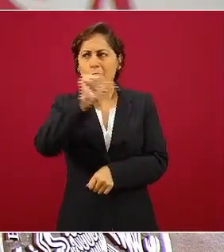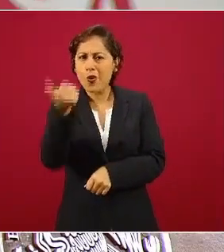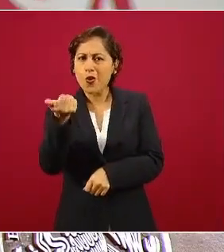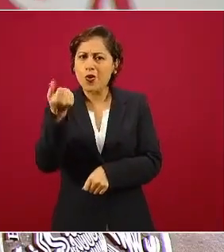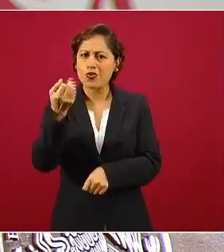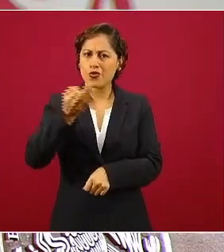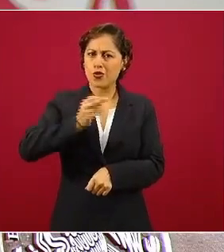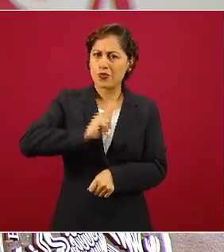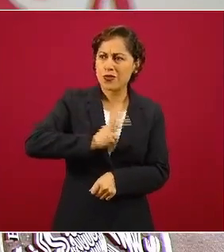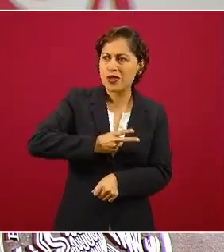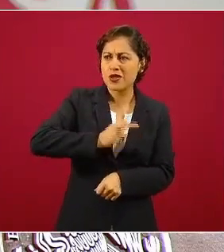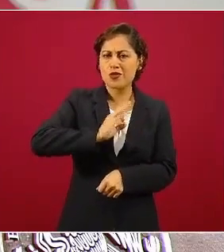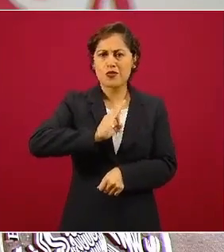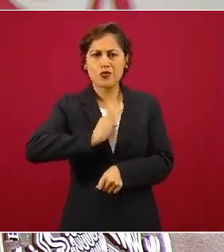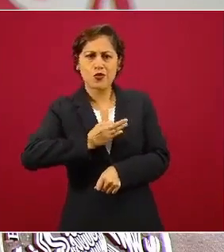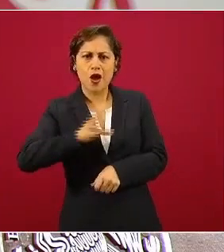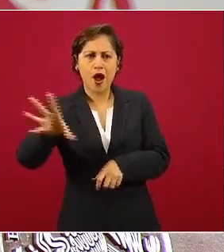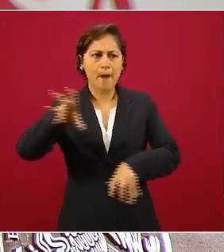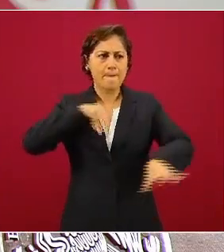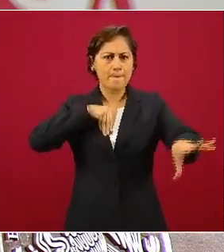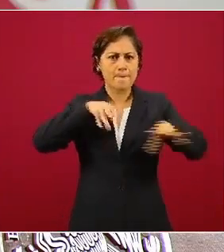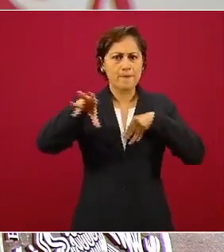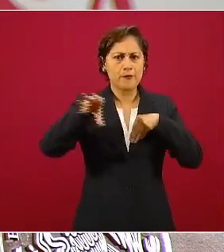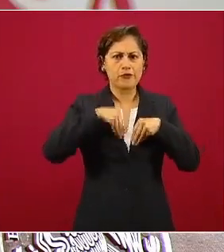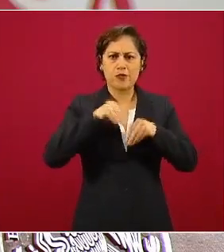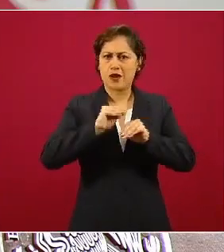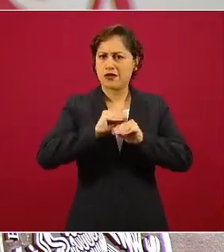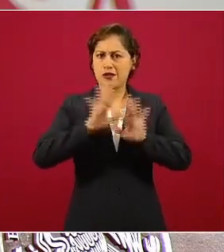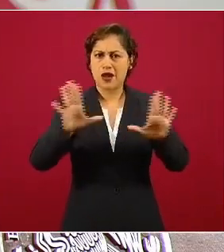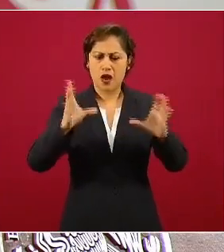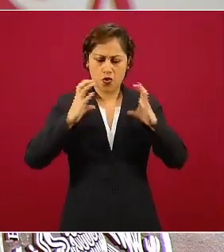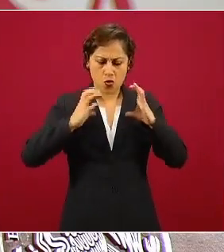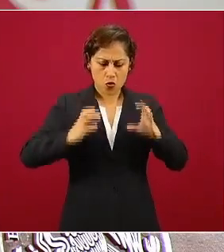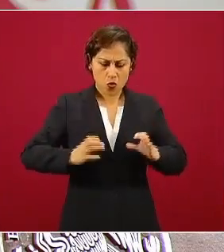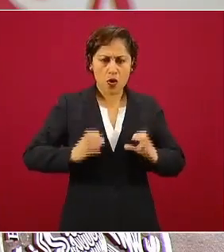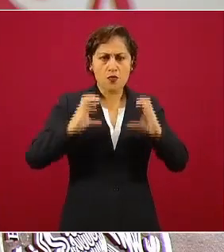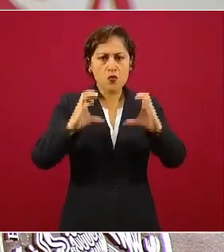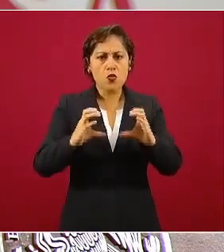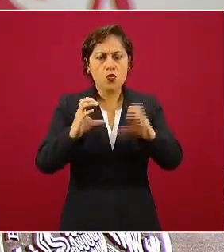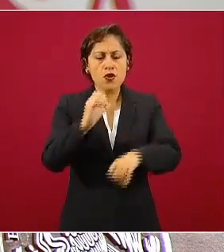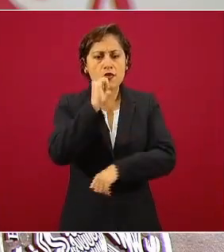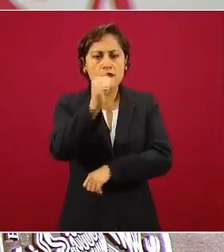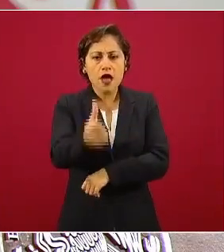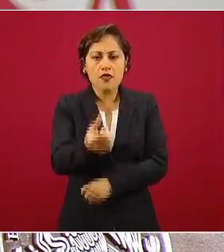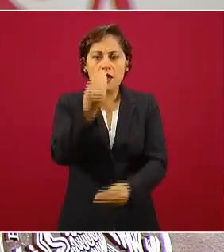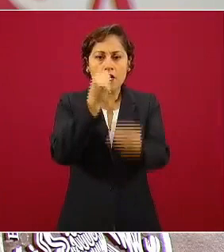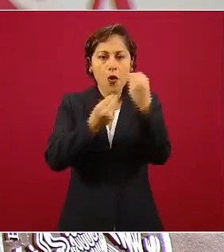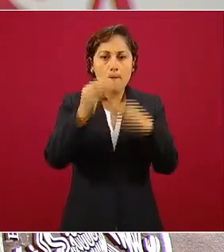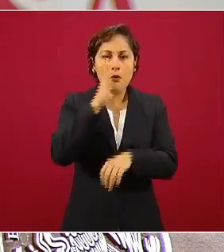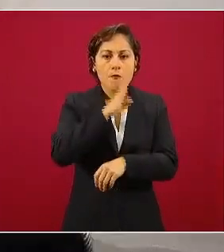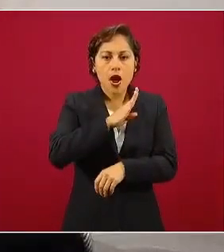Somos más vulnerables si comemos mal.